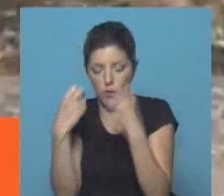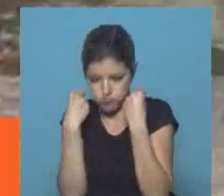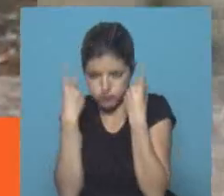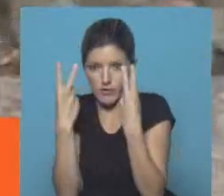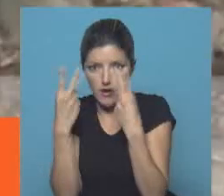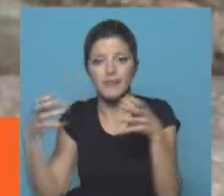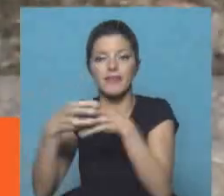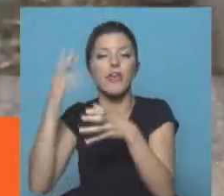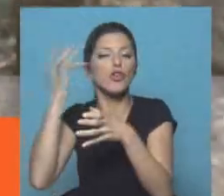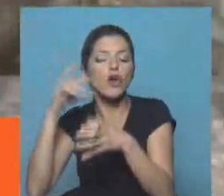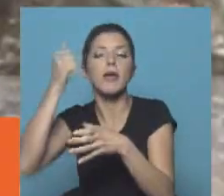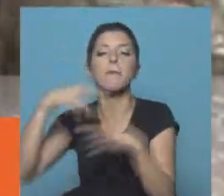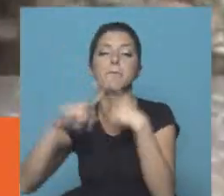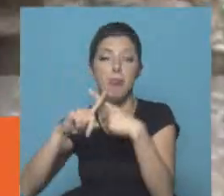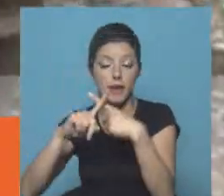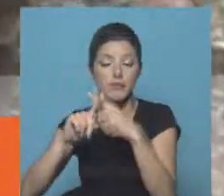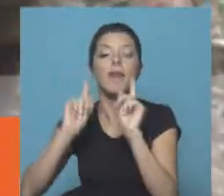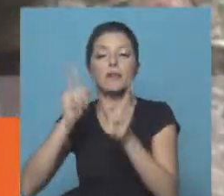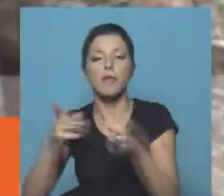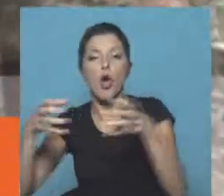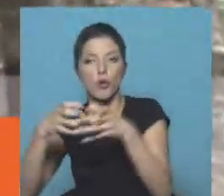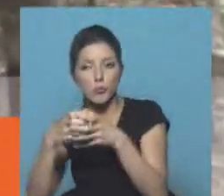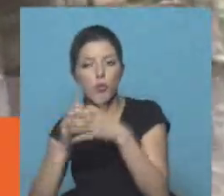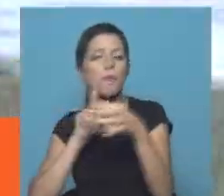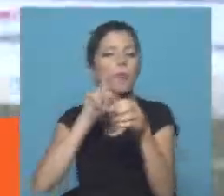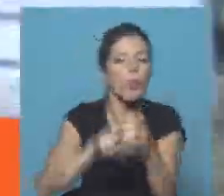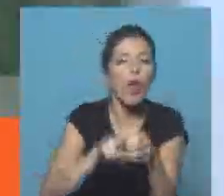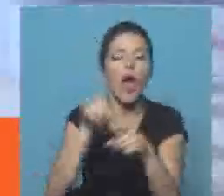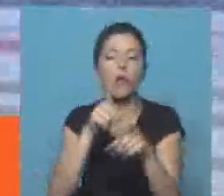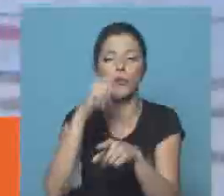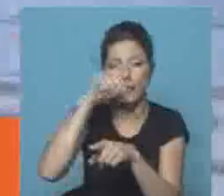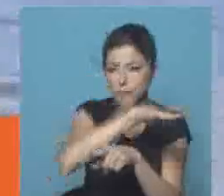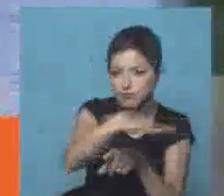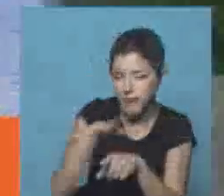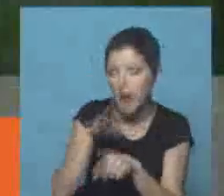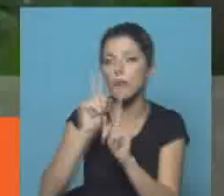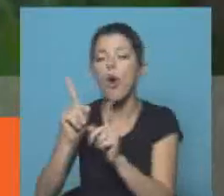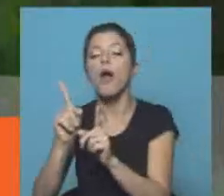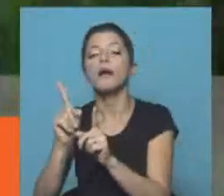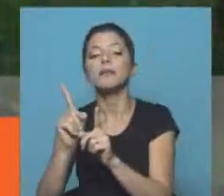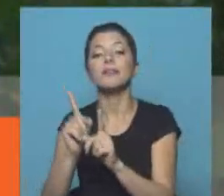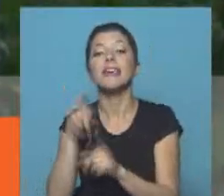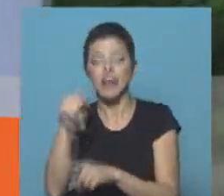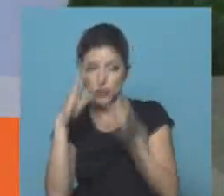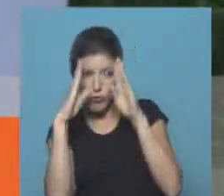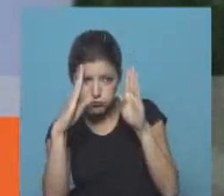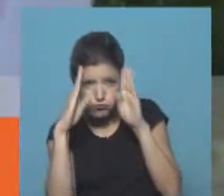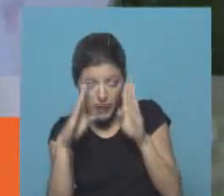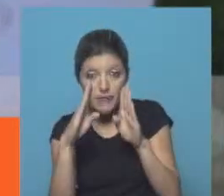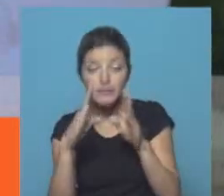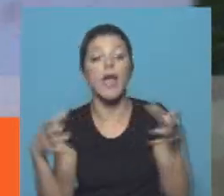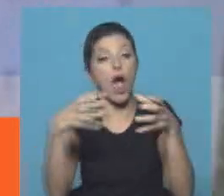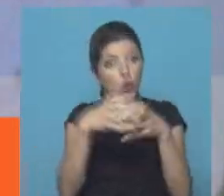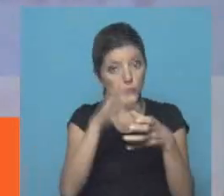orientación marxista con vinculaciones con movimientos campesinos y ambientalistas que ha tomado como blancos de sus operativos tanto a unidades